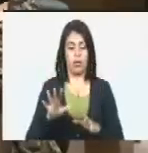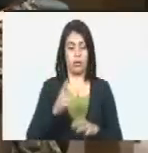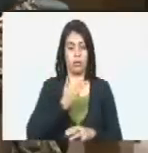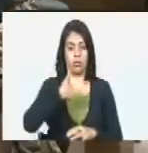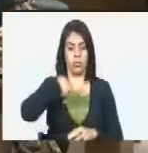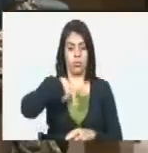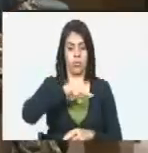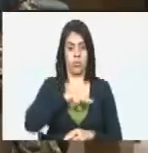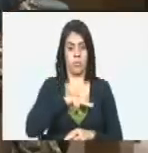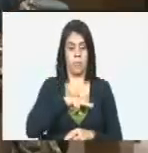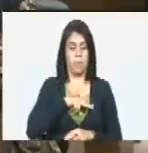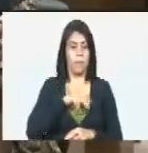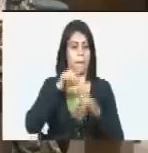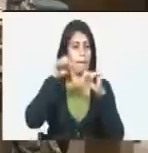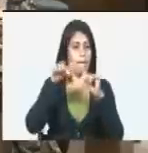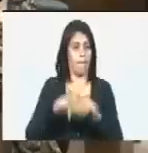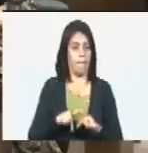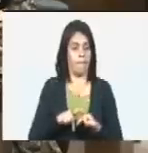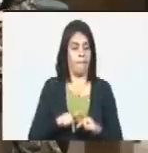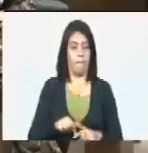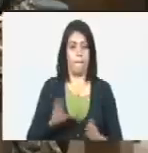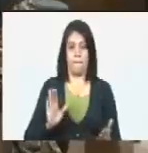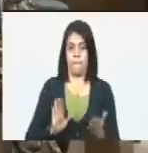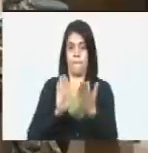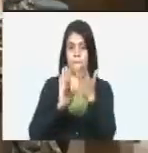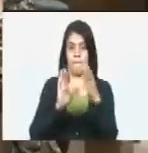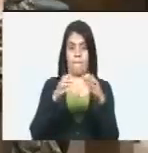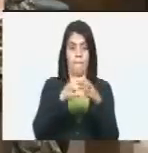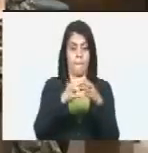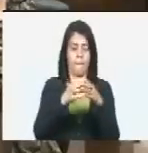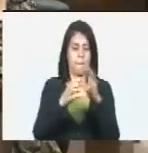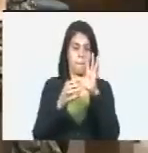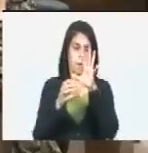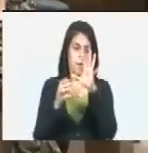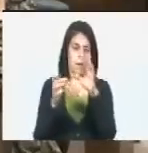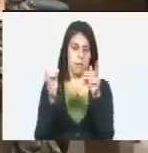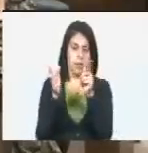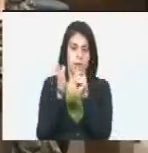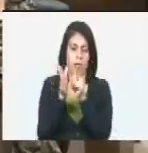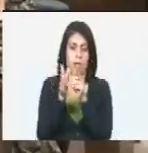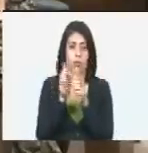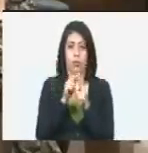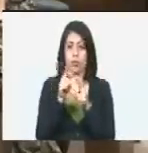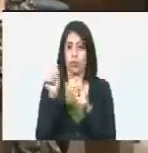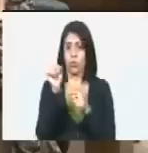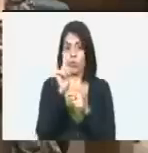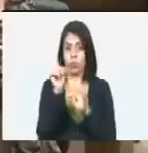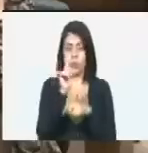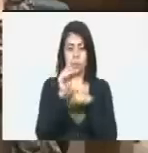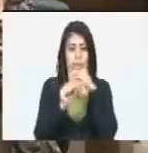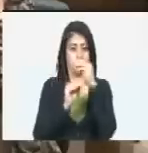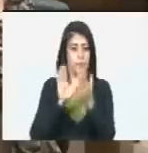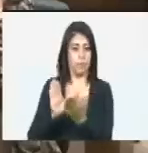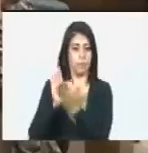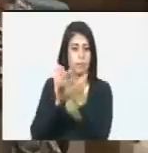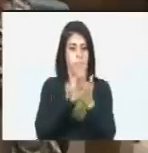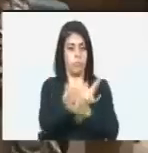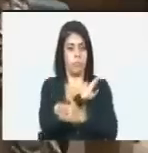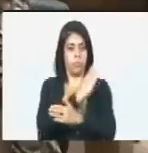no estamos enfrentando a un pequeño país. Nosotros estamos enfrentando a los poderes